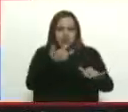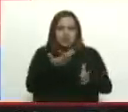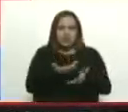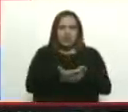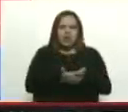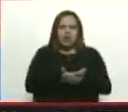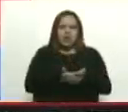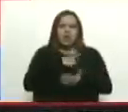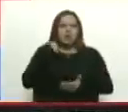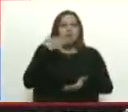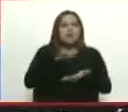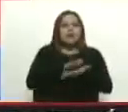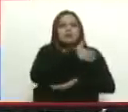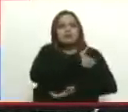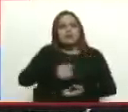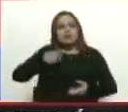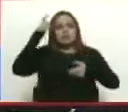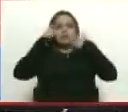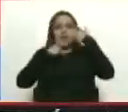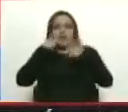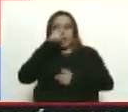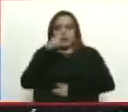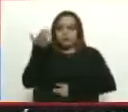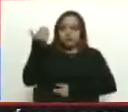de la partida del comandante Chávez.